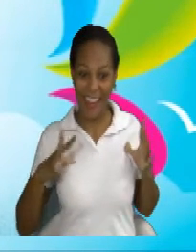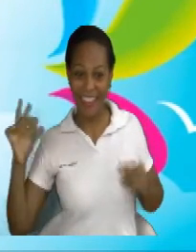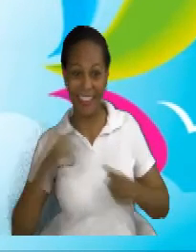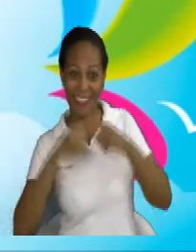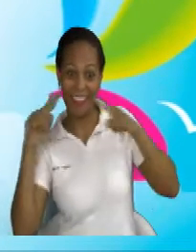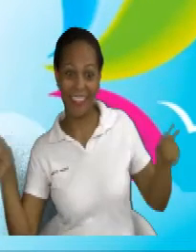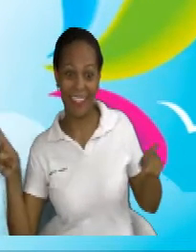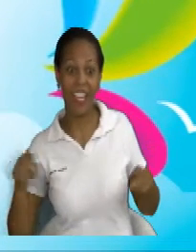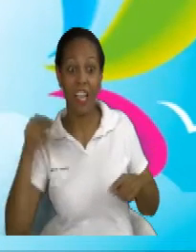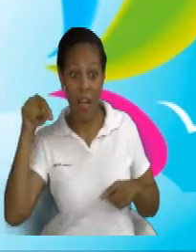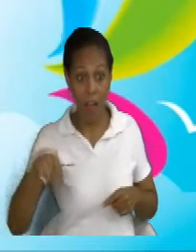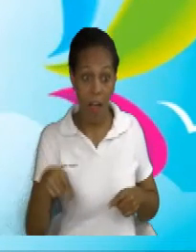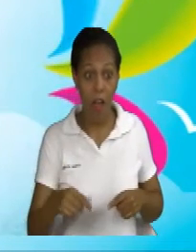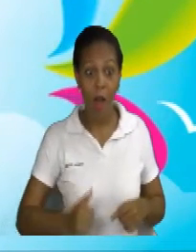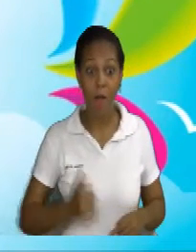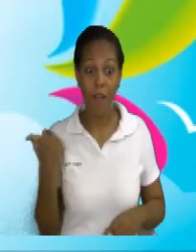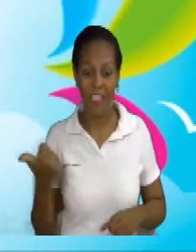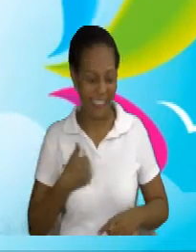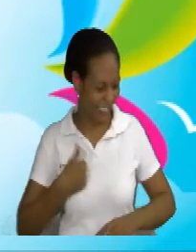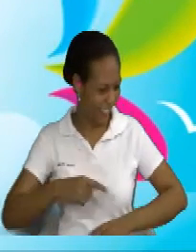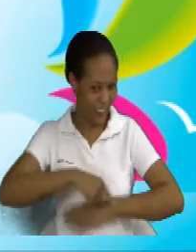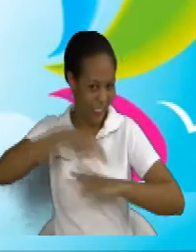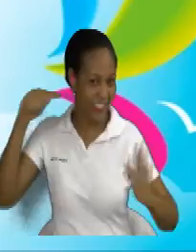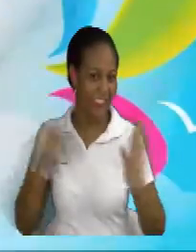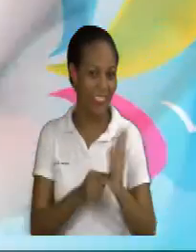esta temporada venimos con toda.